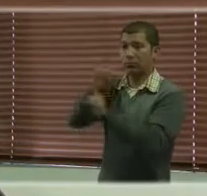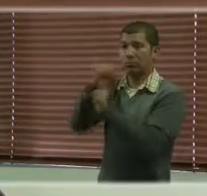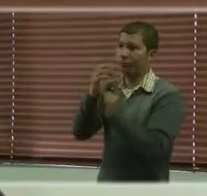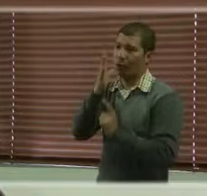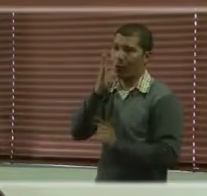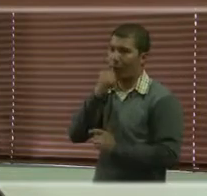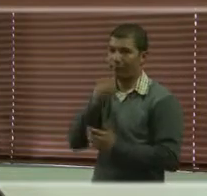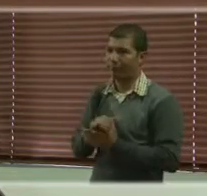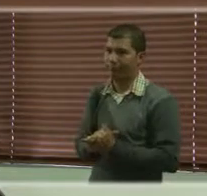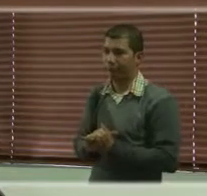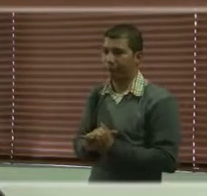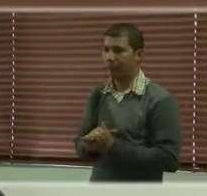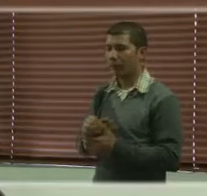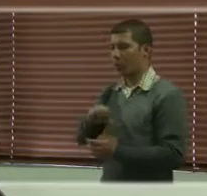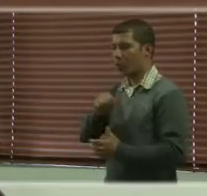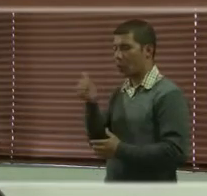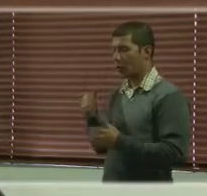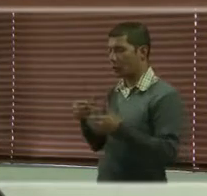visual física